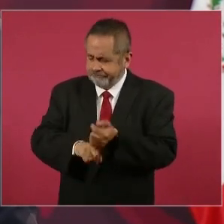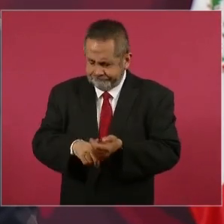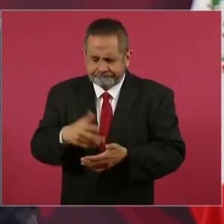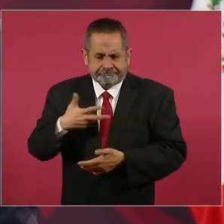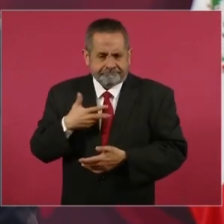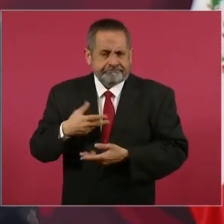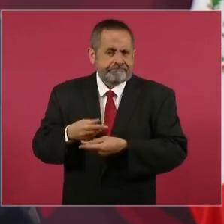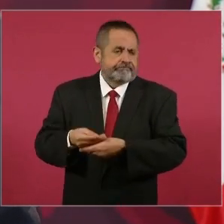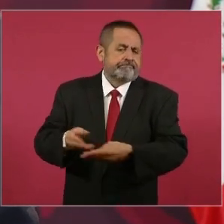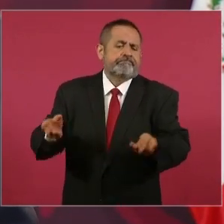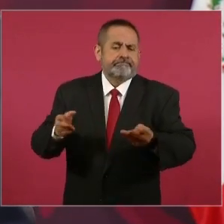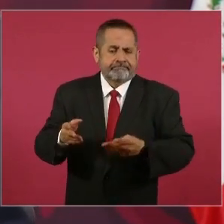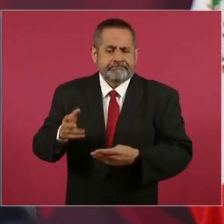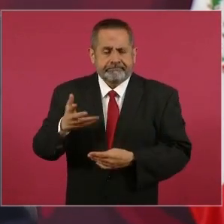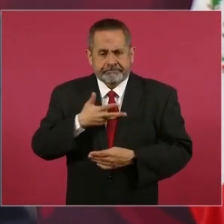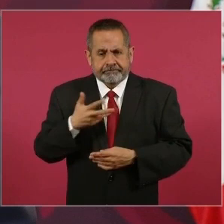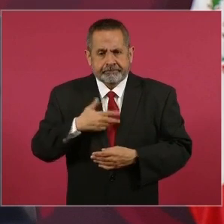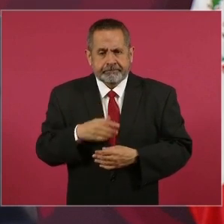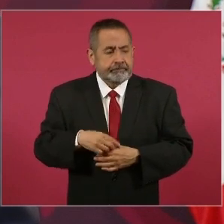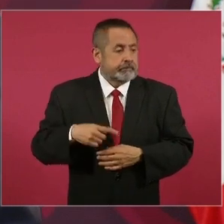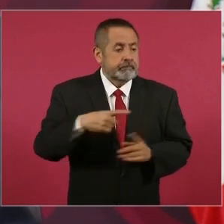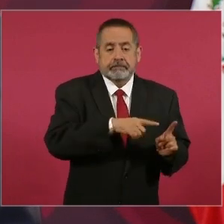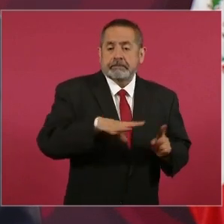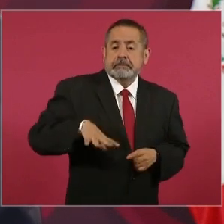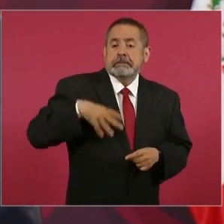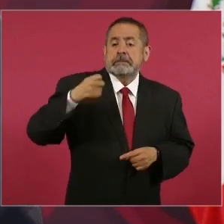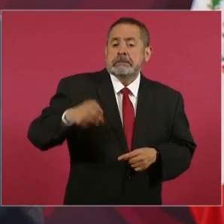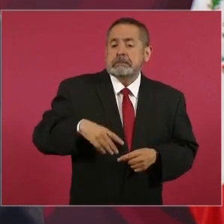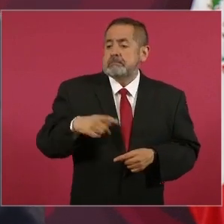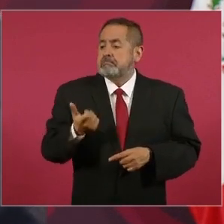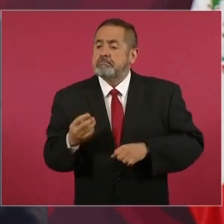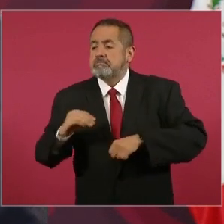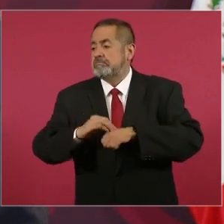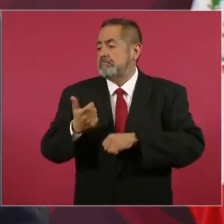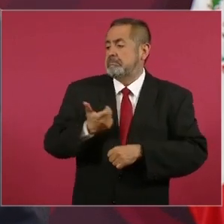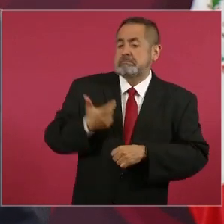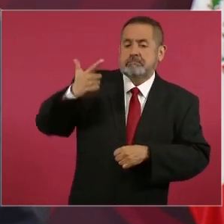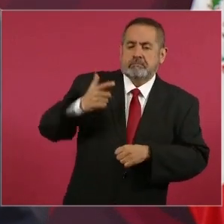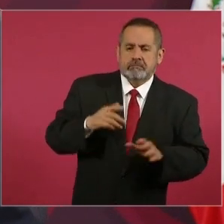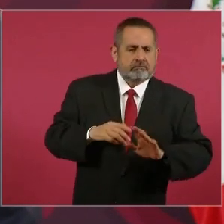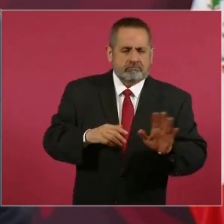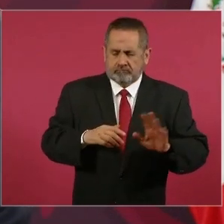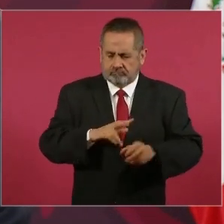distribución de materiales no están abusando con los